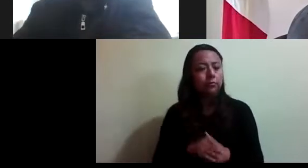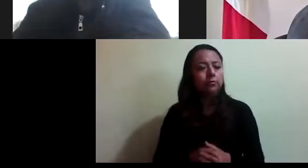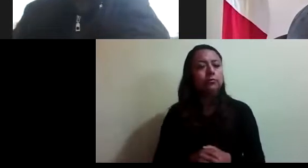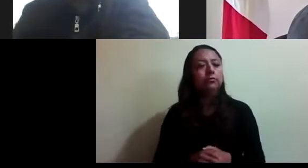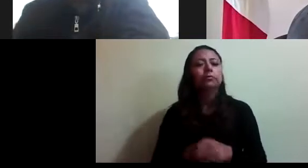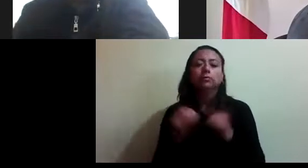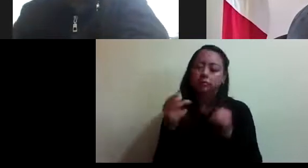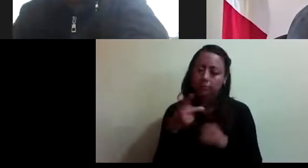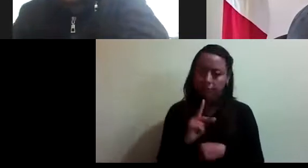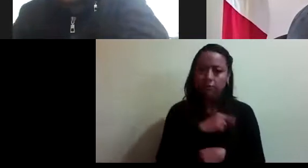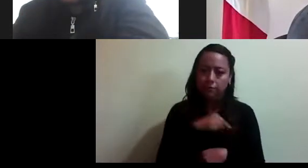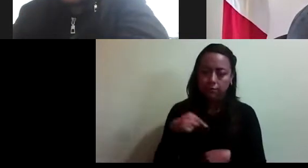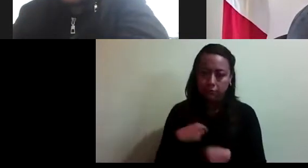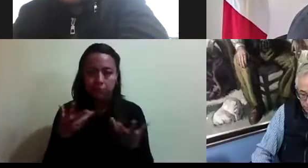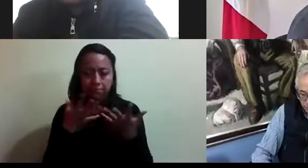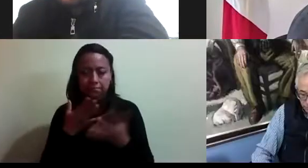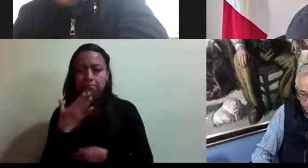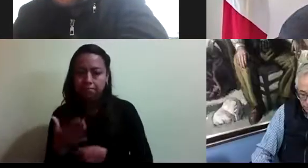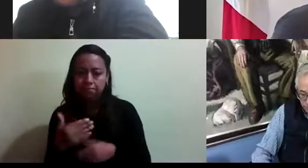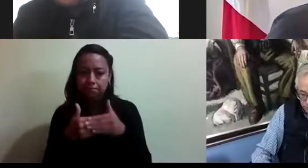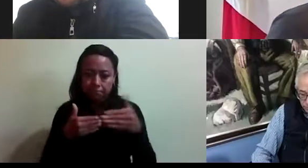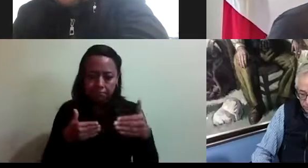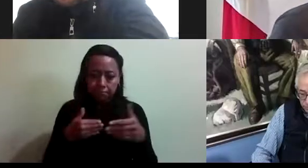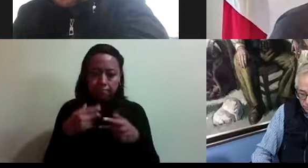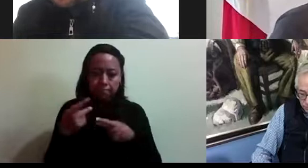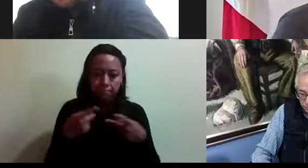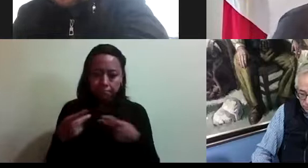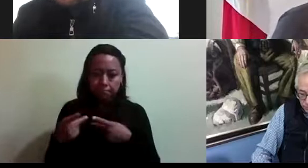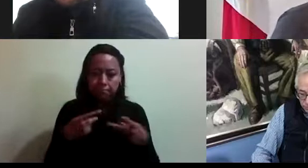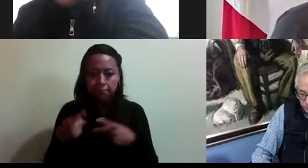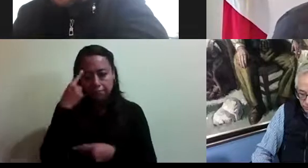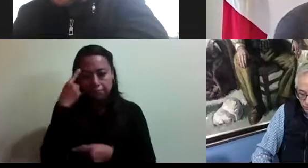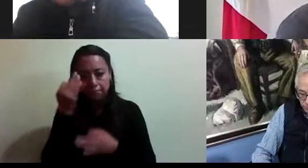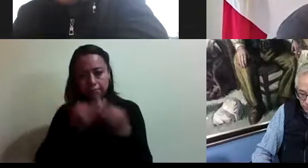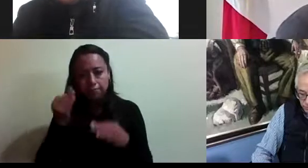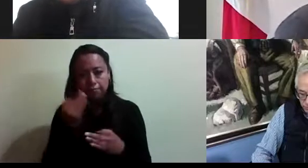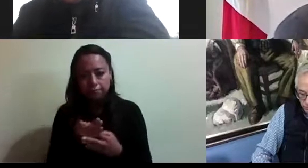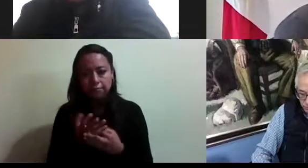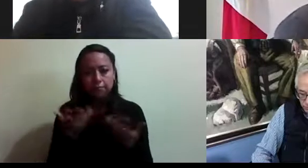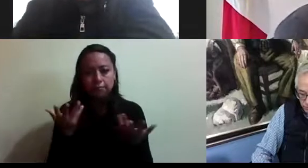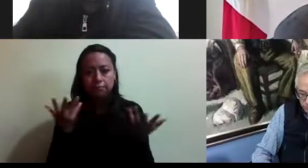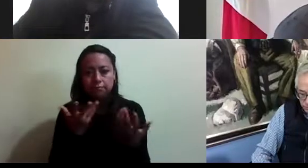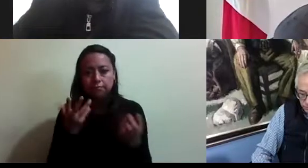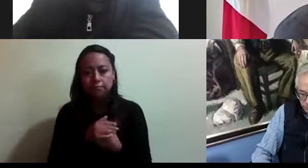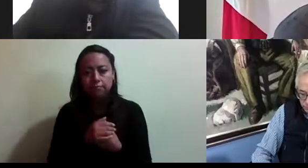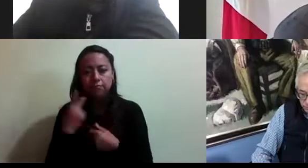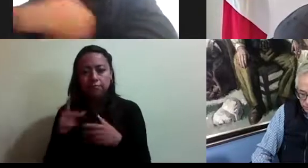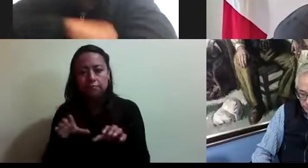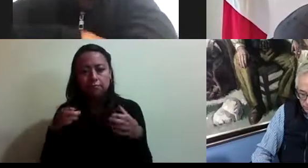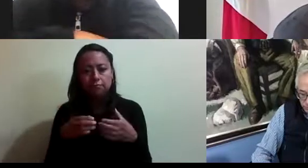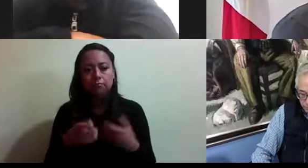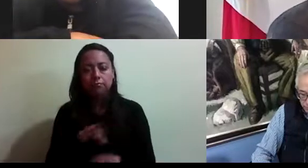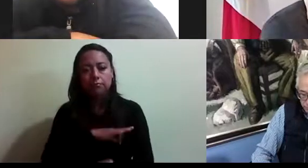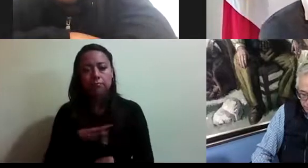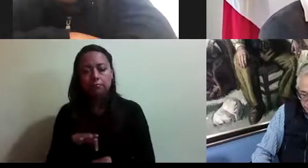medidas pertinentes para que todo el ejercicio del recurso del Congreso esté dentro de